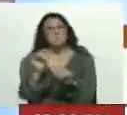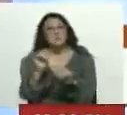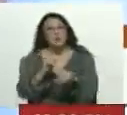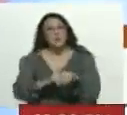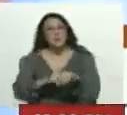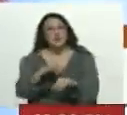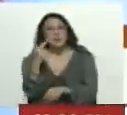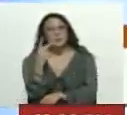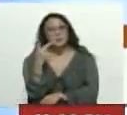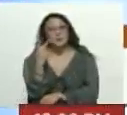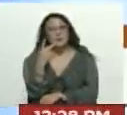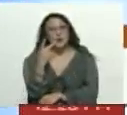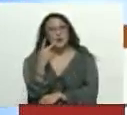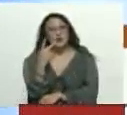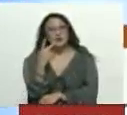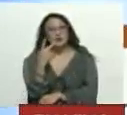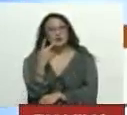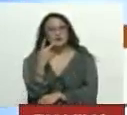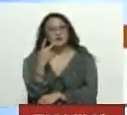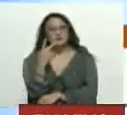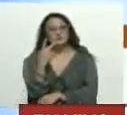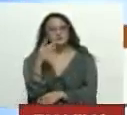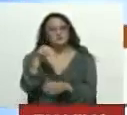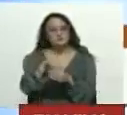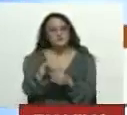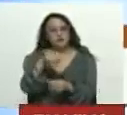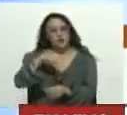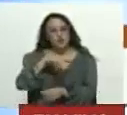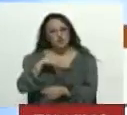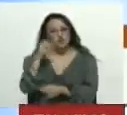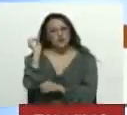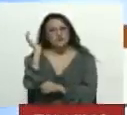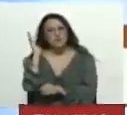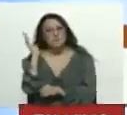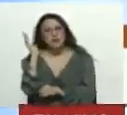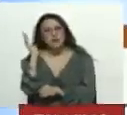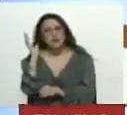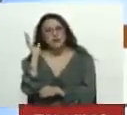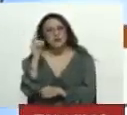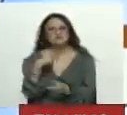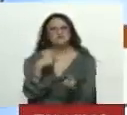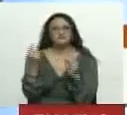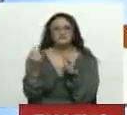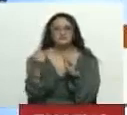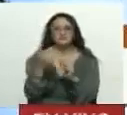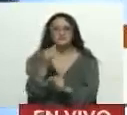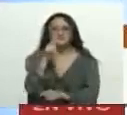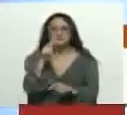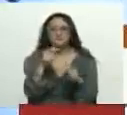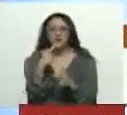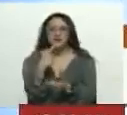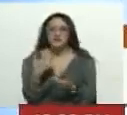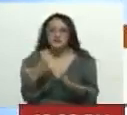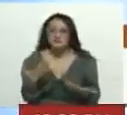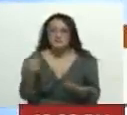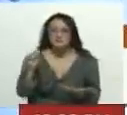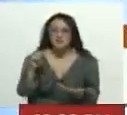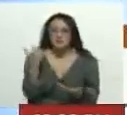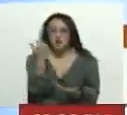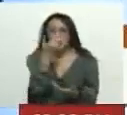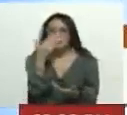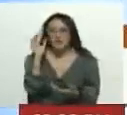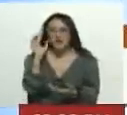da una Estancia nosotros tenemos dentro de nuestras asambleas dentro de nuestros debates que hay gente que dice Ajá pero el